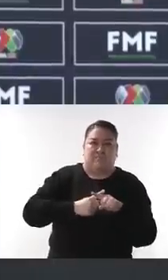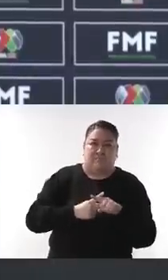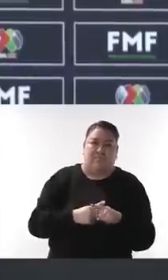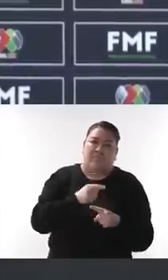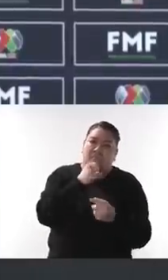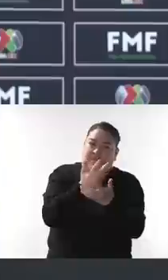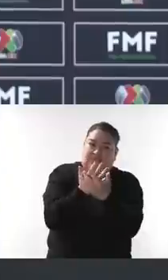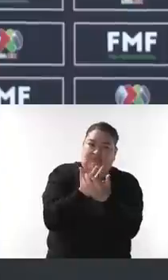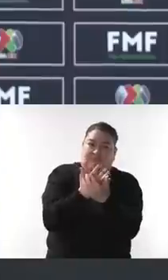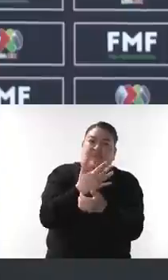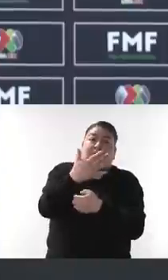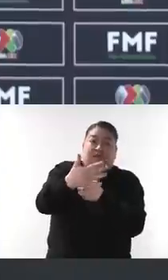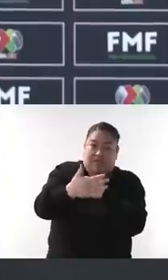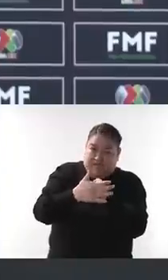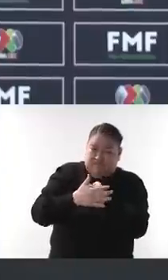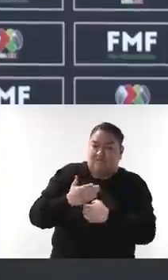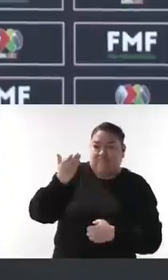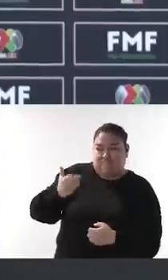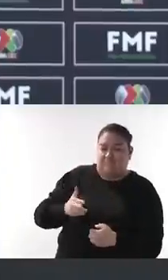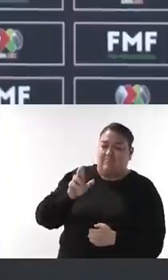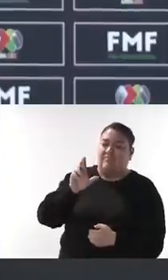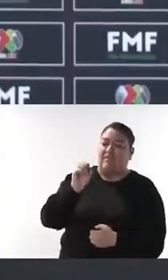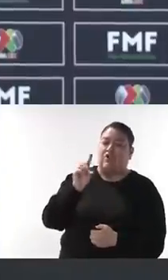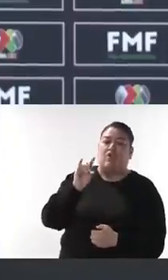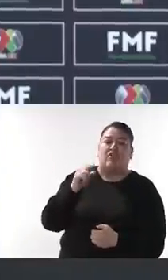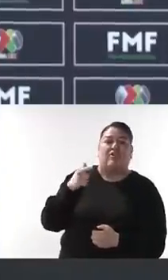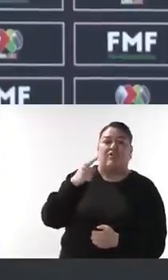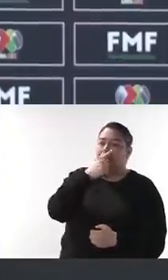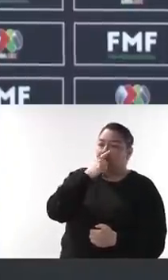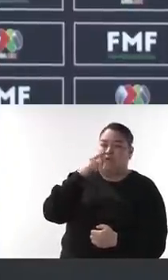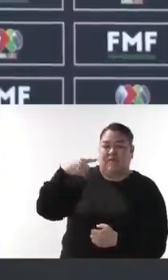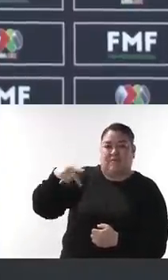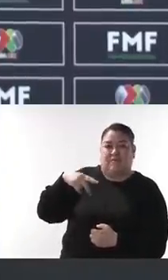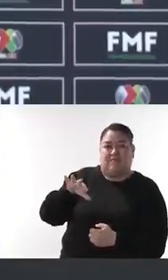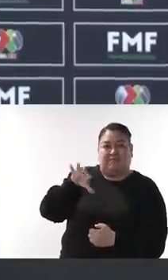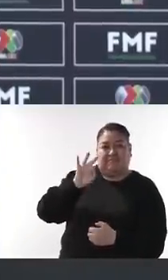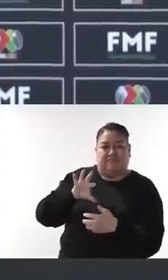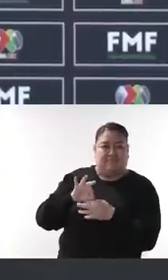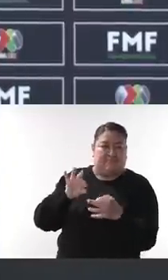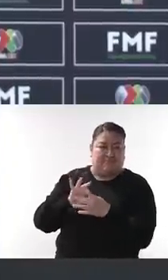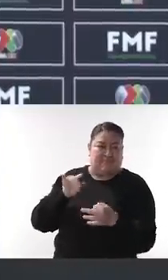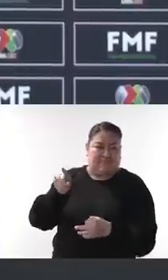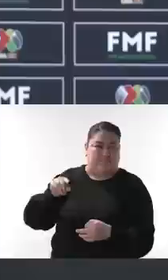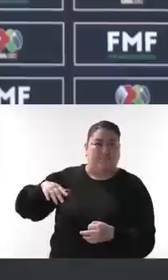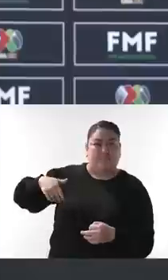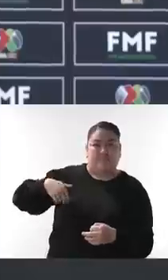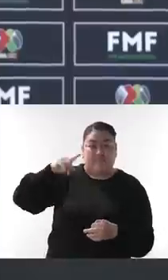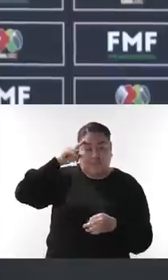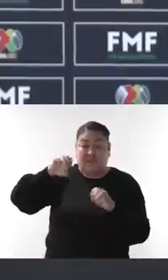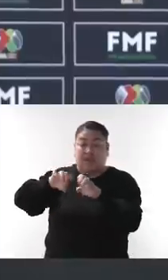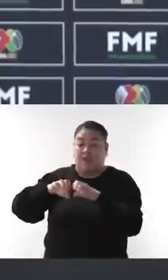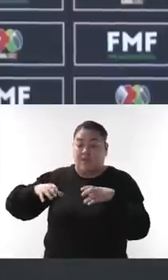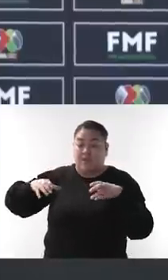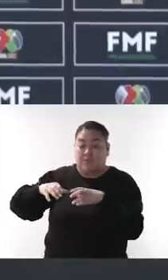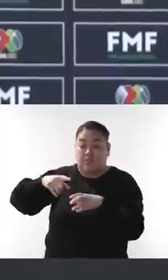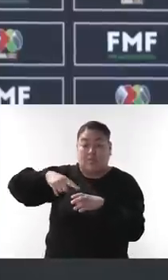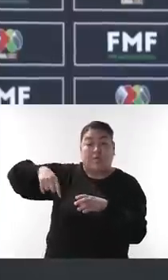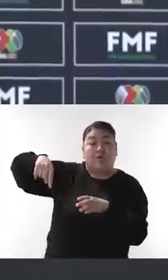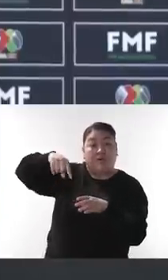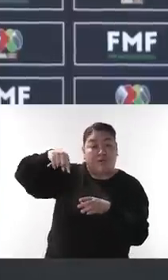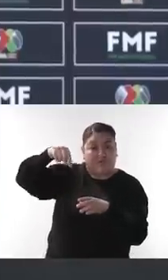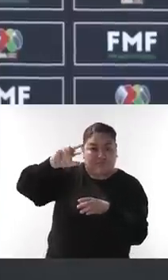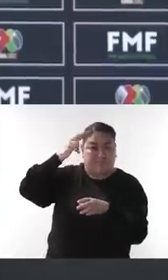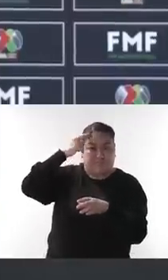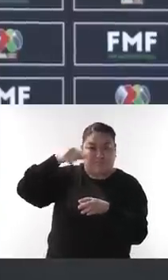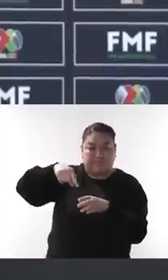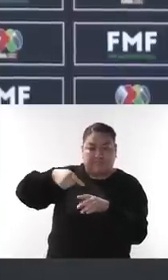dejo para el señor Rodrigo Ares. Obviamente, como lo comentaba hace unos minutos, el Comité de Selecciones Nacionales ya